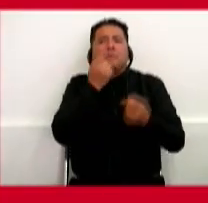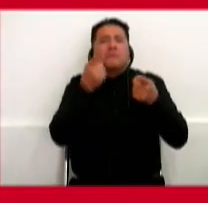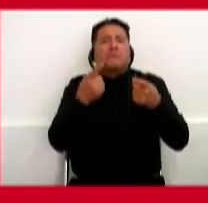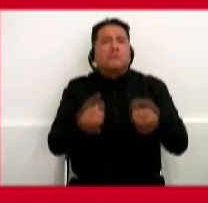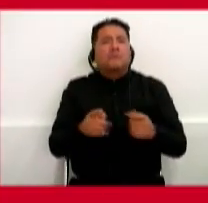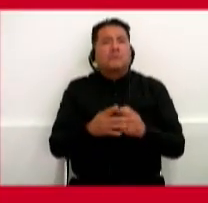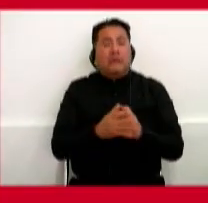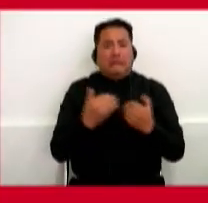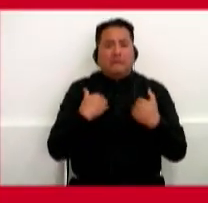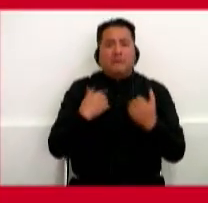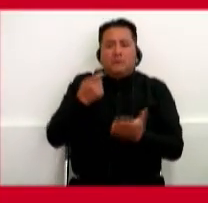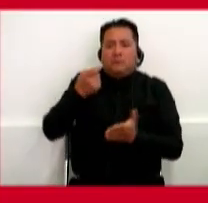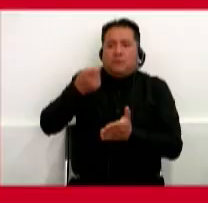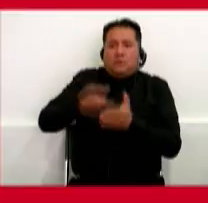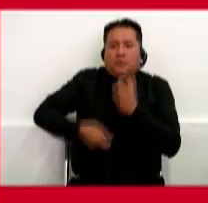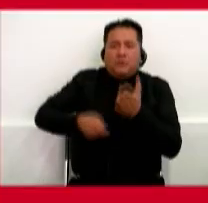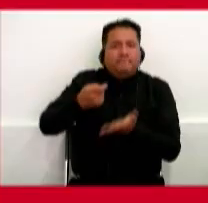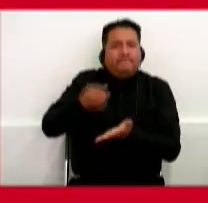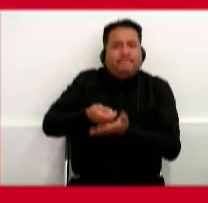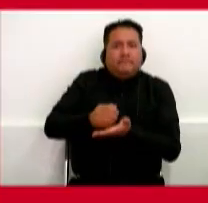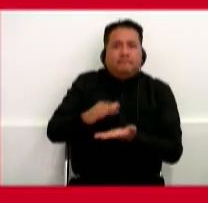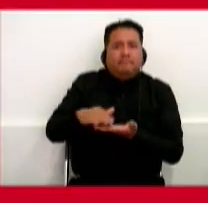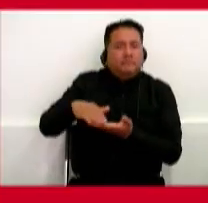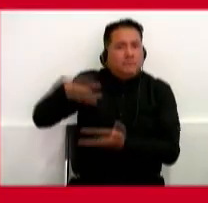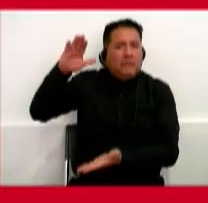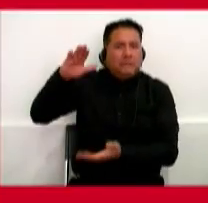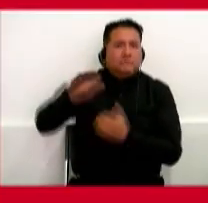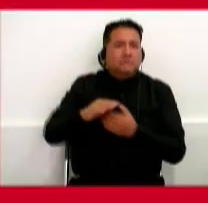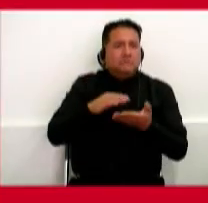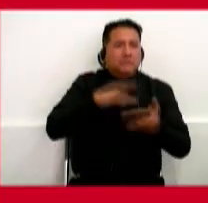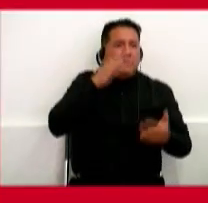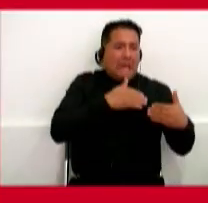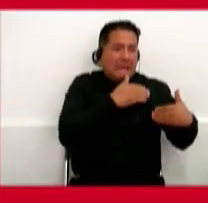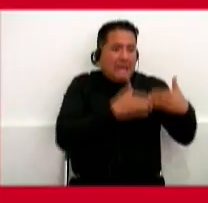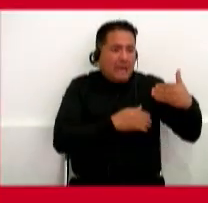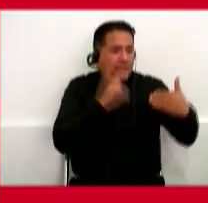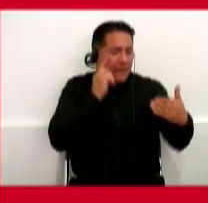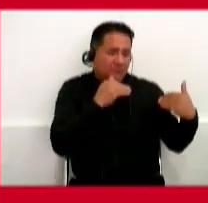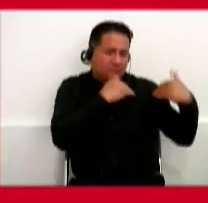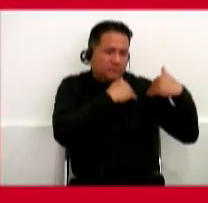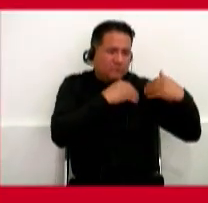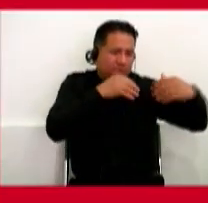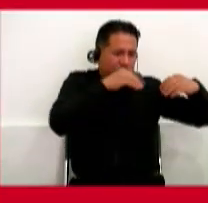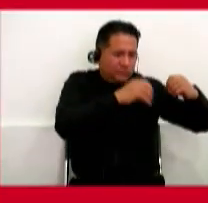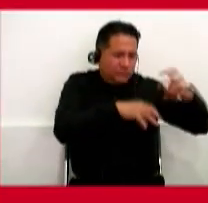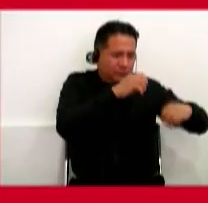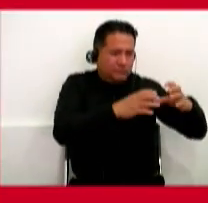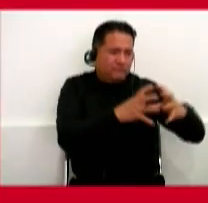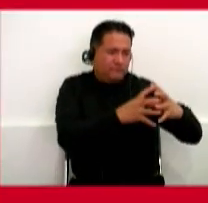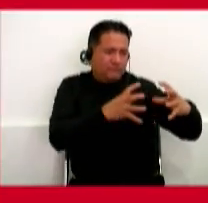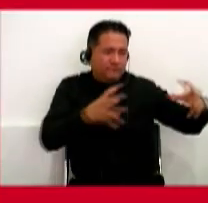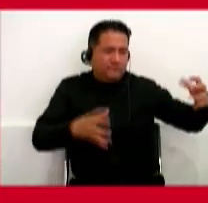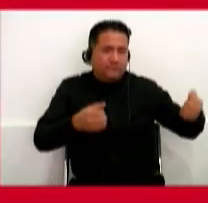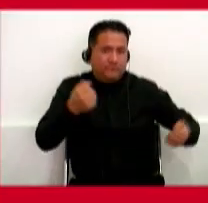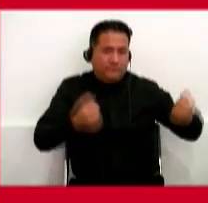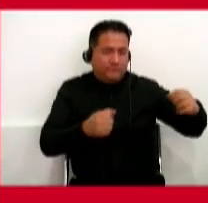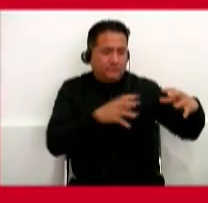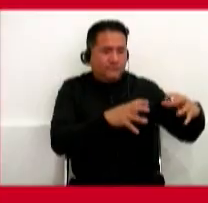altos costos y tener una gestión del proceso de carguío deficiente. Para